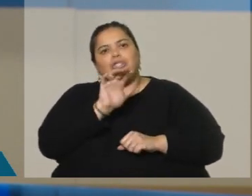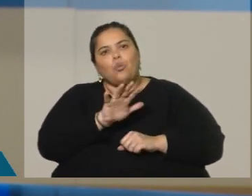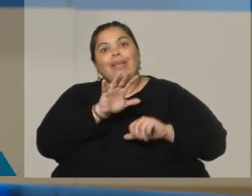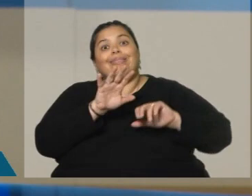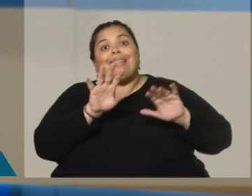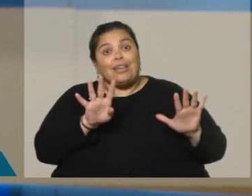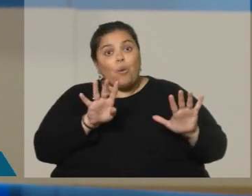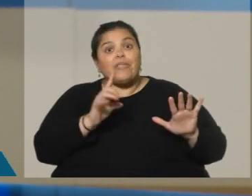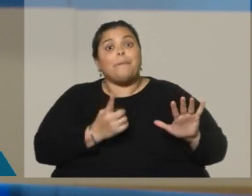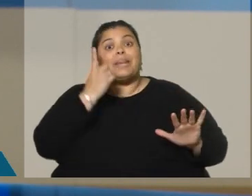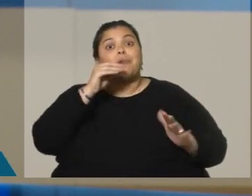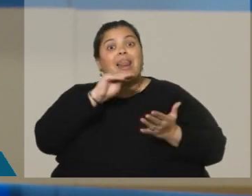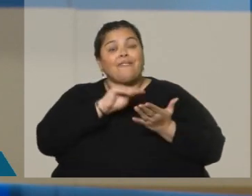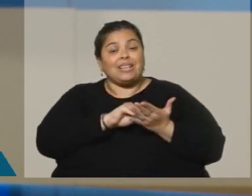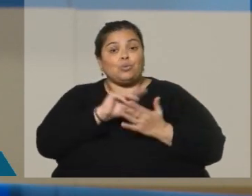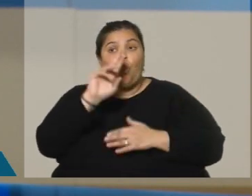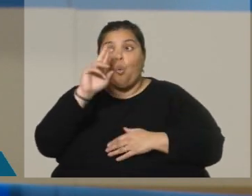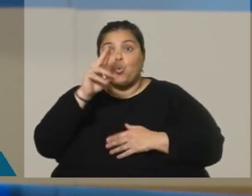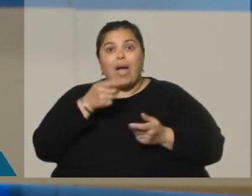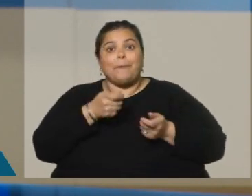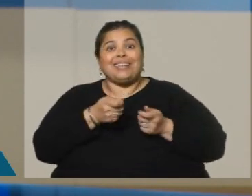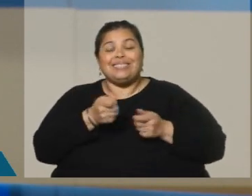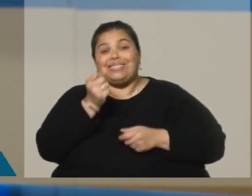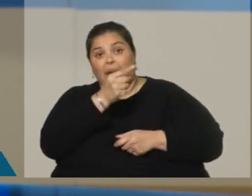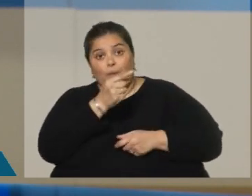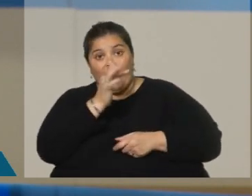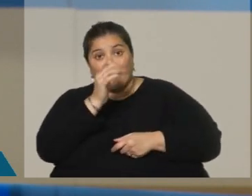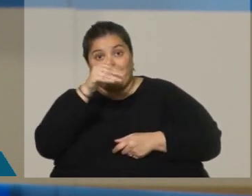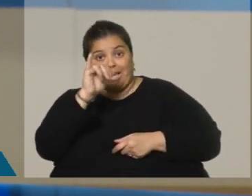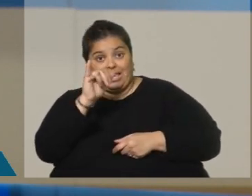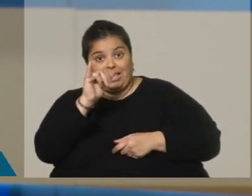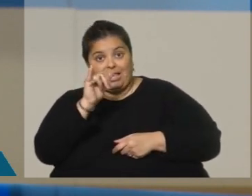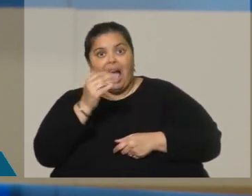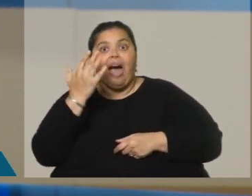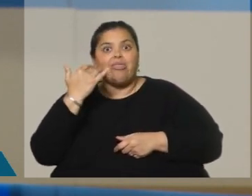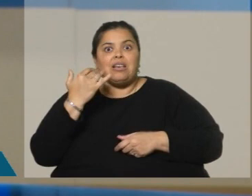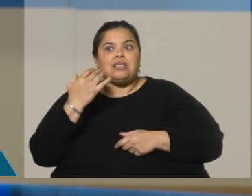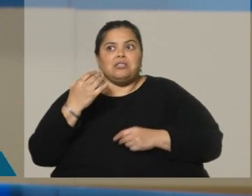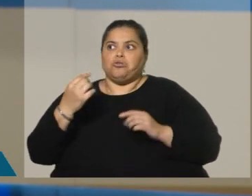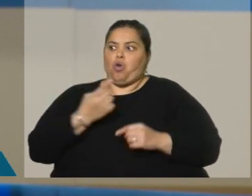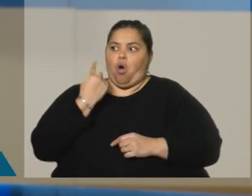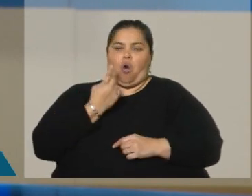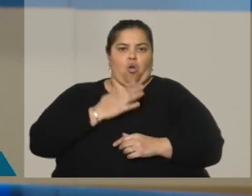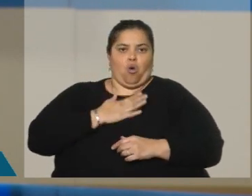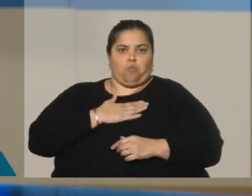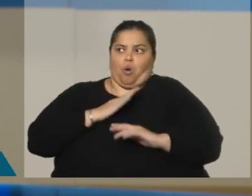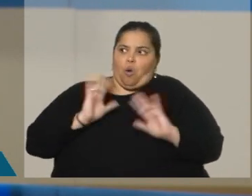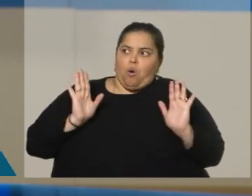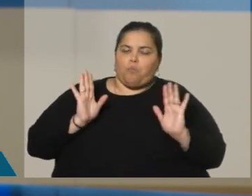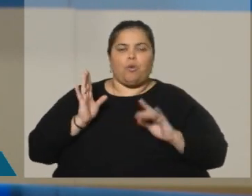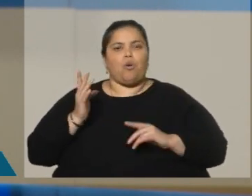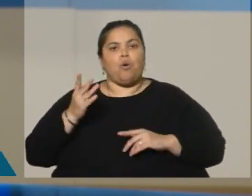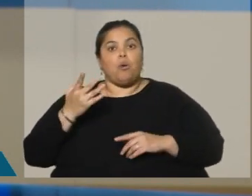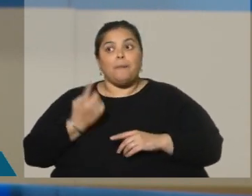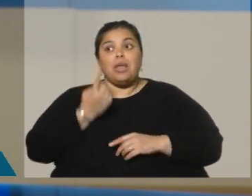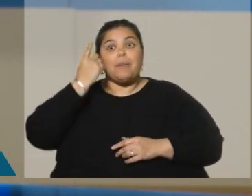standby con el fondo monetario internacional antes éramos auto sosteníamos digamos acá va a haber un un